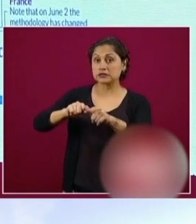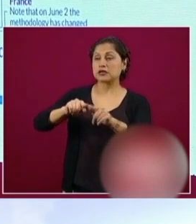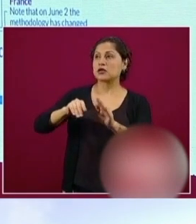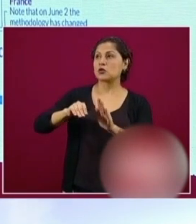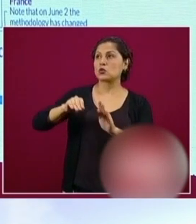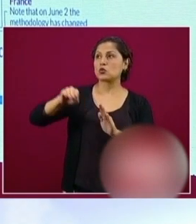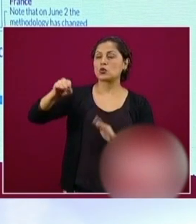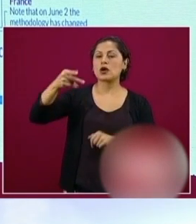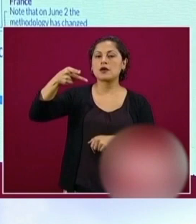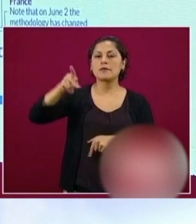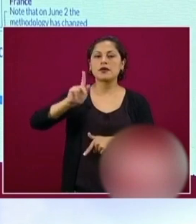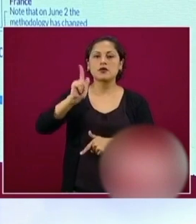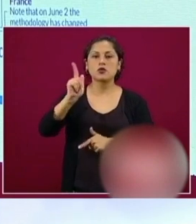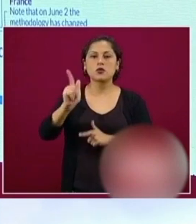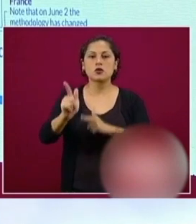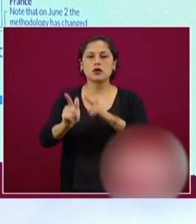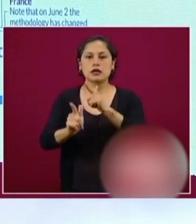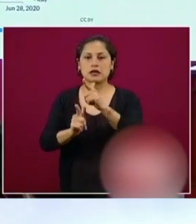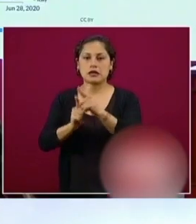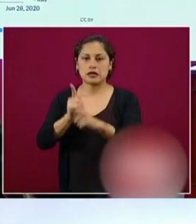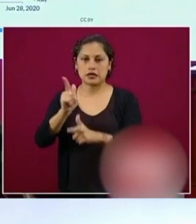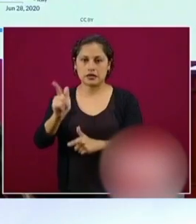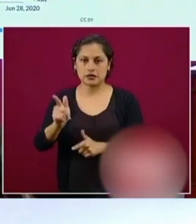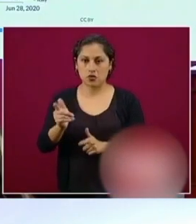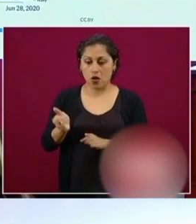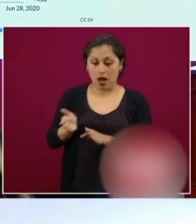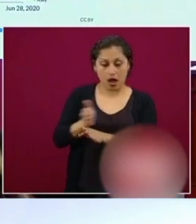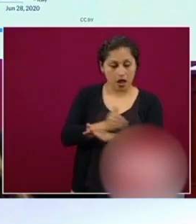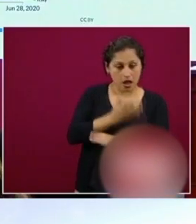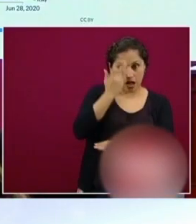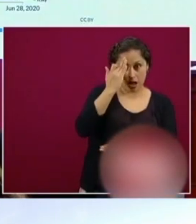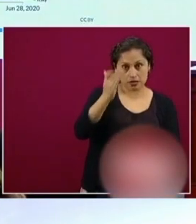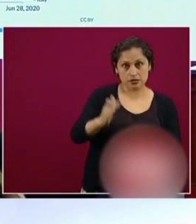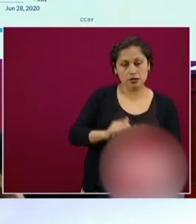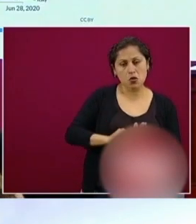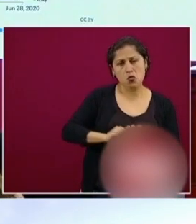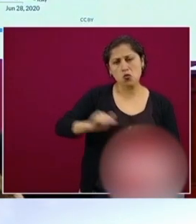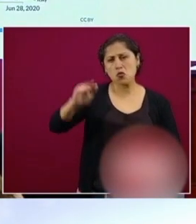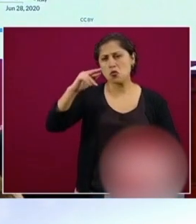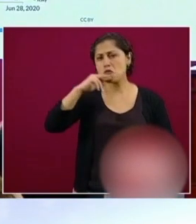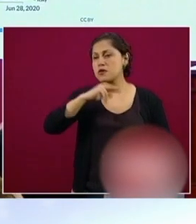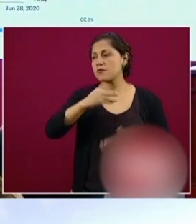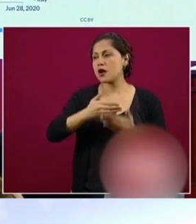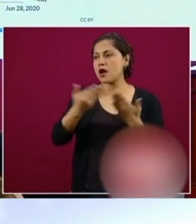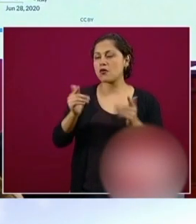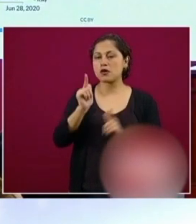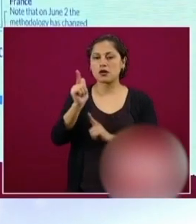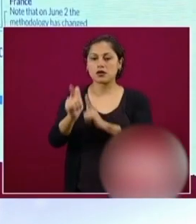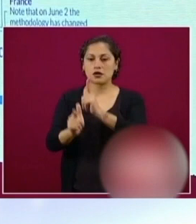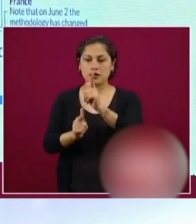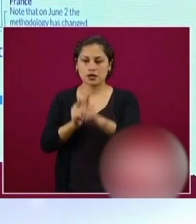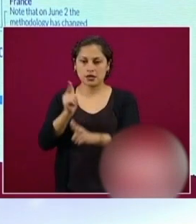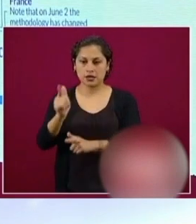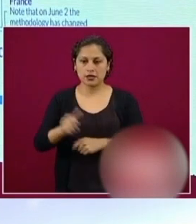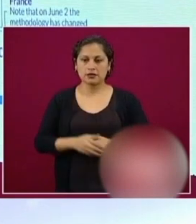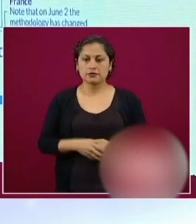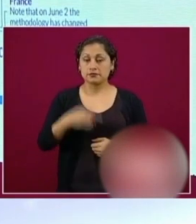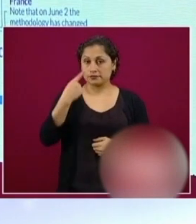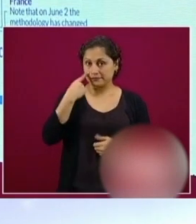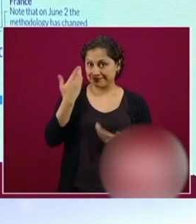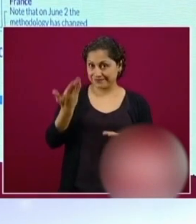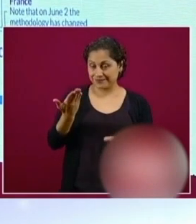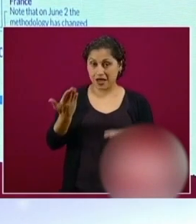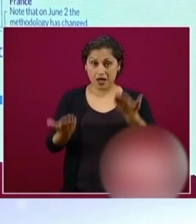aquí. Pero lo más importante, es el mensaje que traigo, es que la inclinación de esta curva es esta, para todos estos